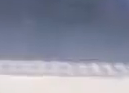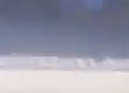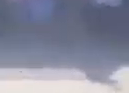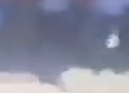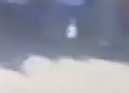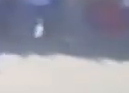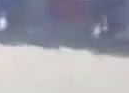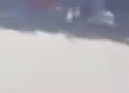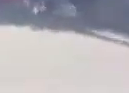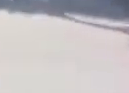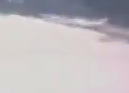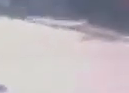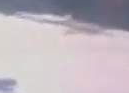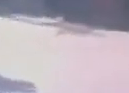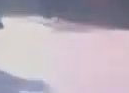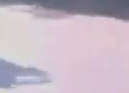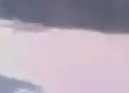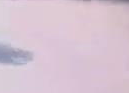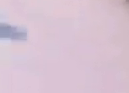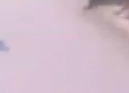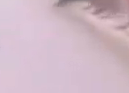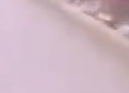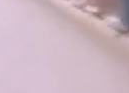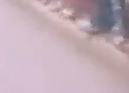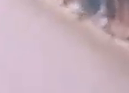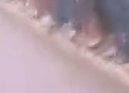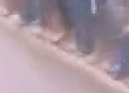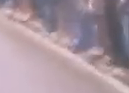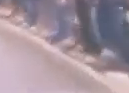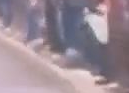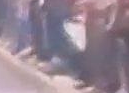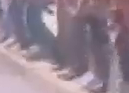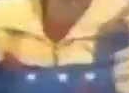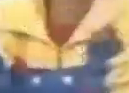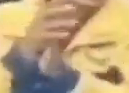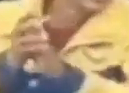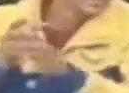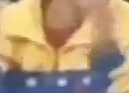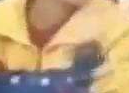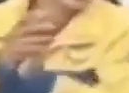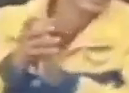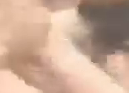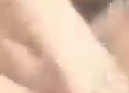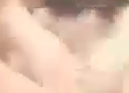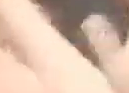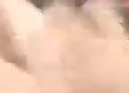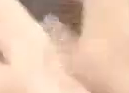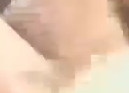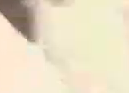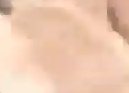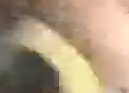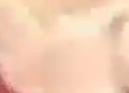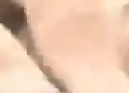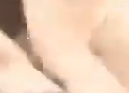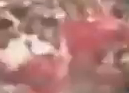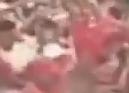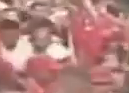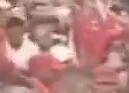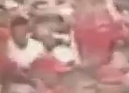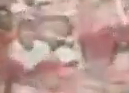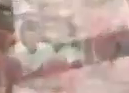dijo con campechana sonrisa. Nadie piense que se ha ido,